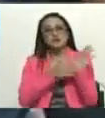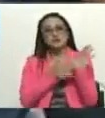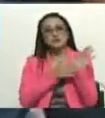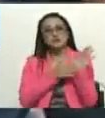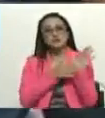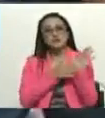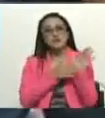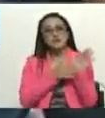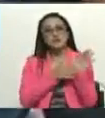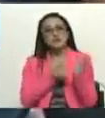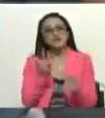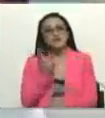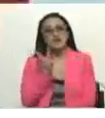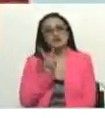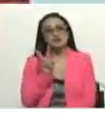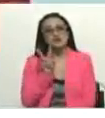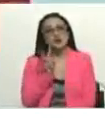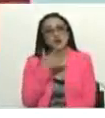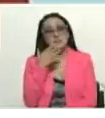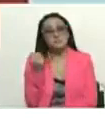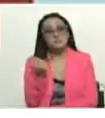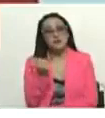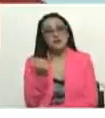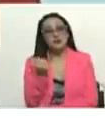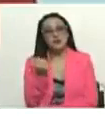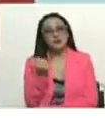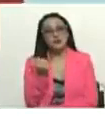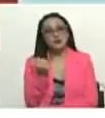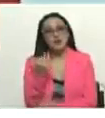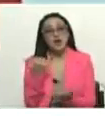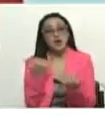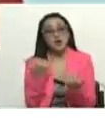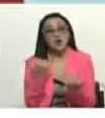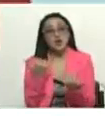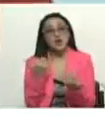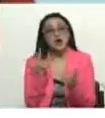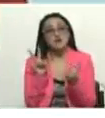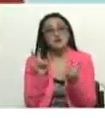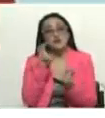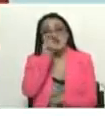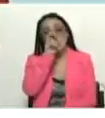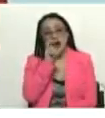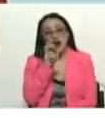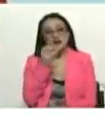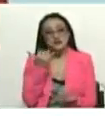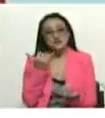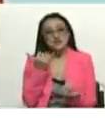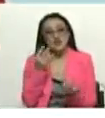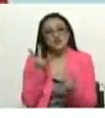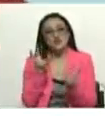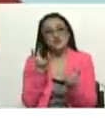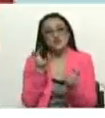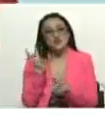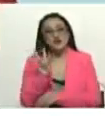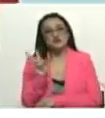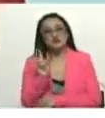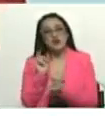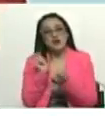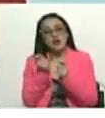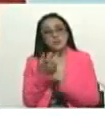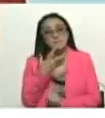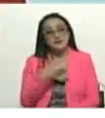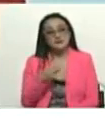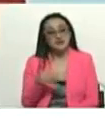una gran Venezuela, de una Venezuela mejor. Estamos pariendo una nueva era, estamos pariendo una nueva Venezuela, que el presidente